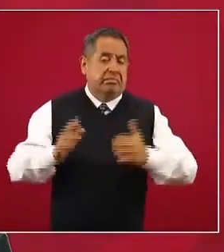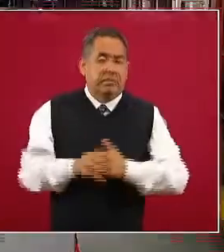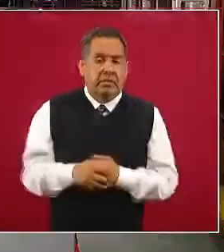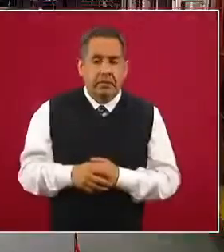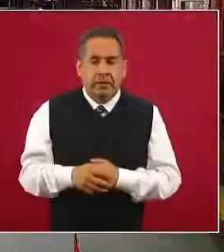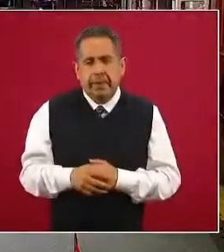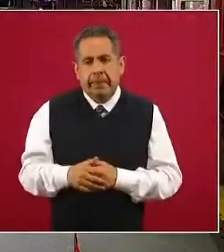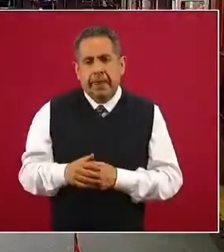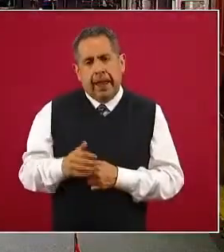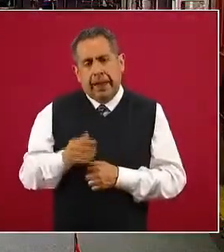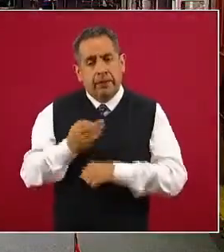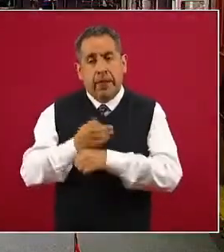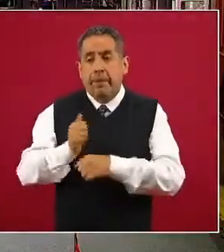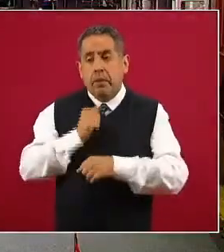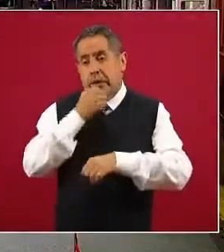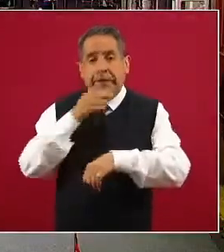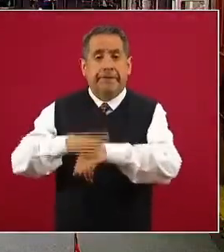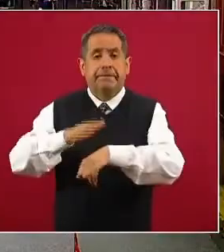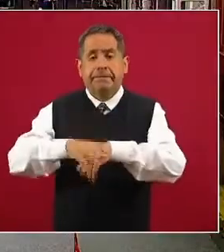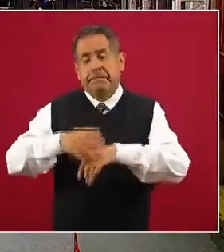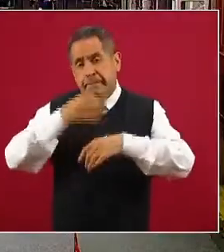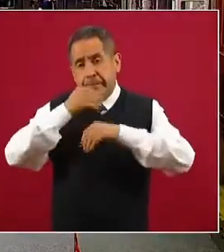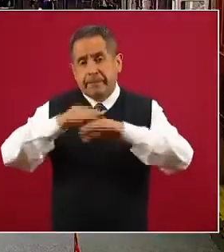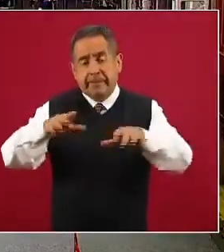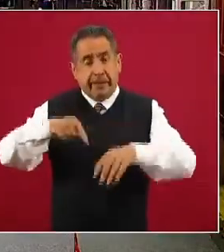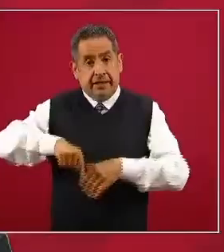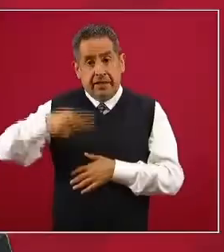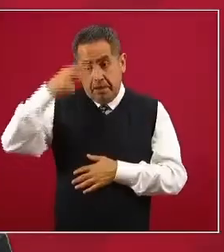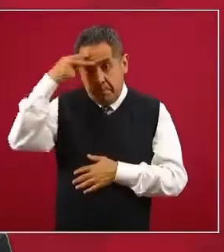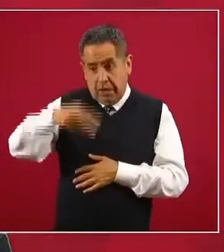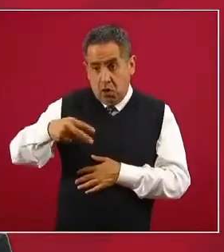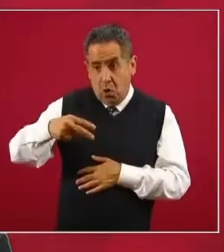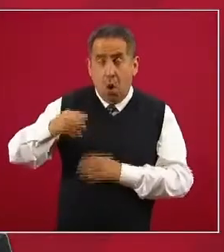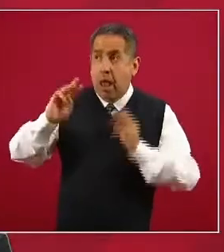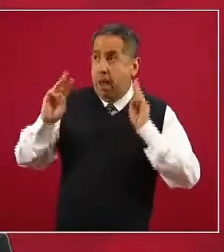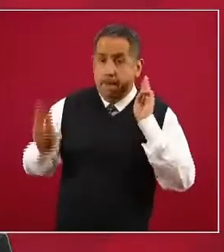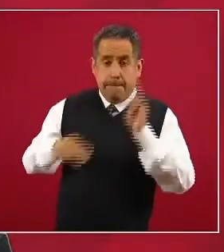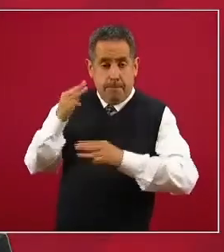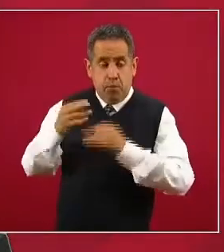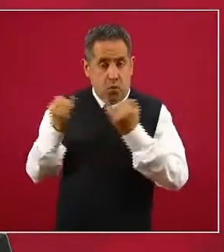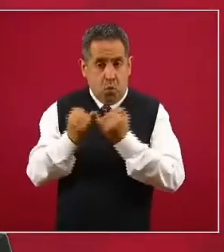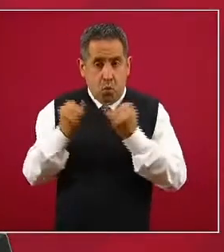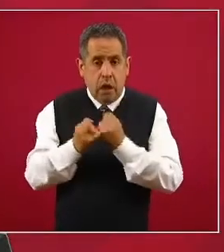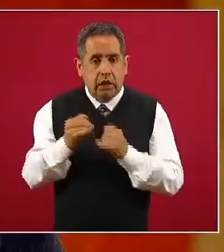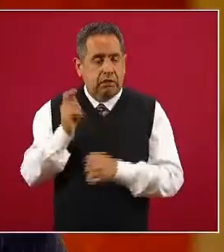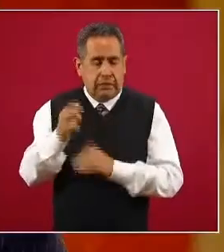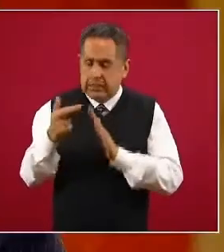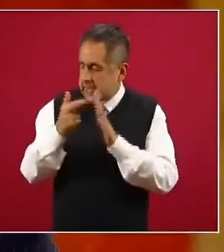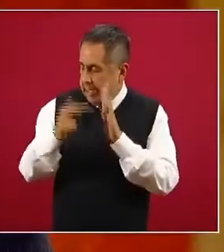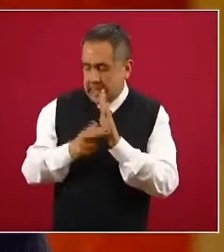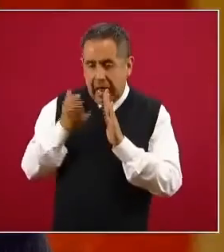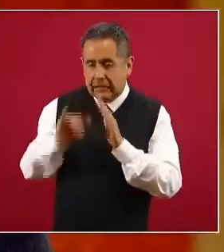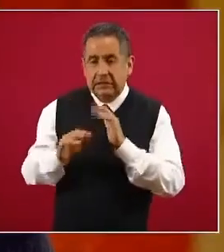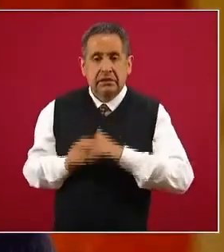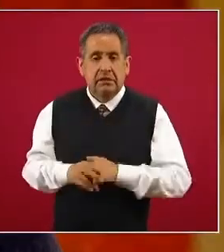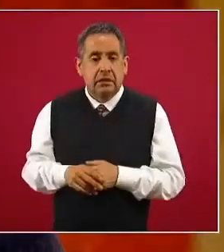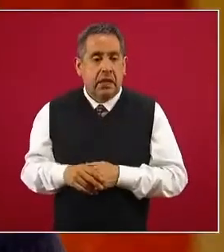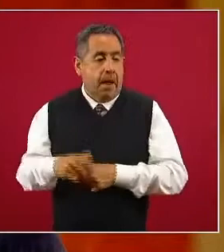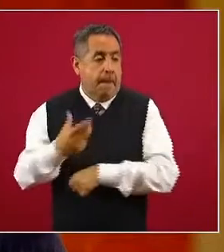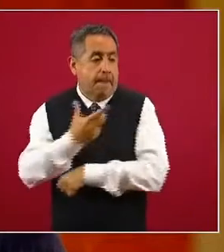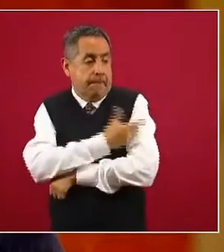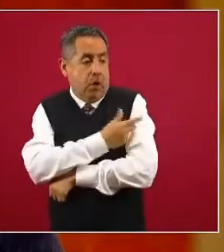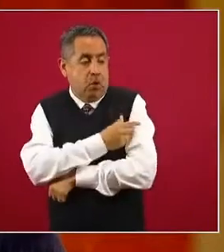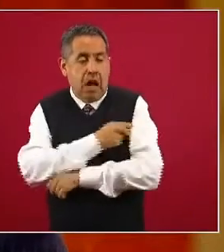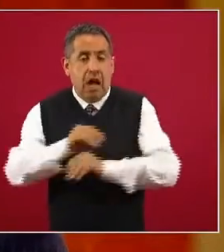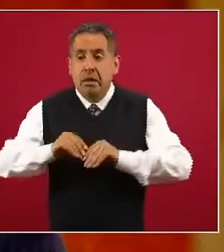aquí aprovecho para comentar, en México y en el mundo es también un estándar que ninguna vacuna puede